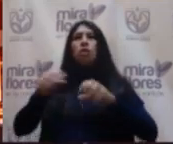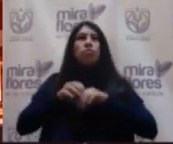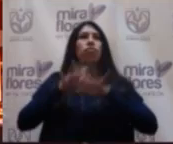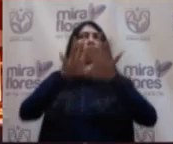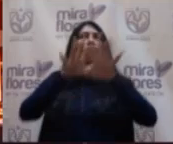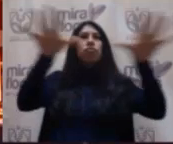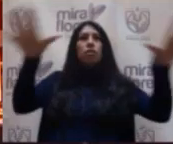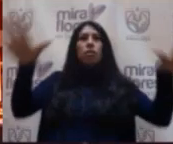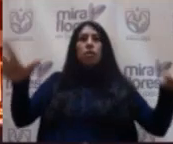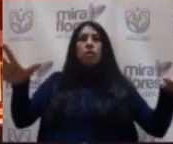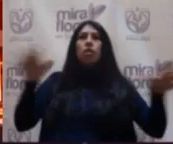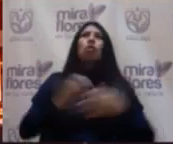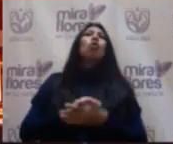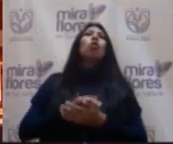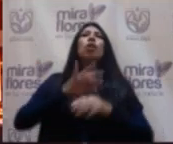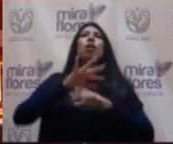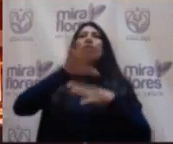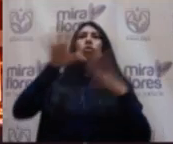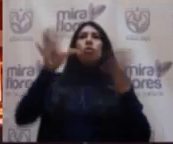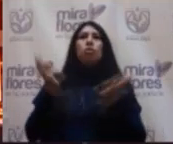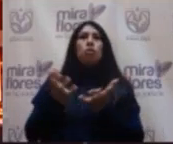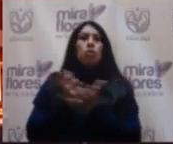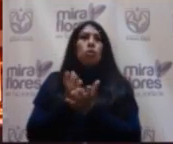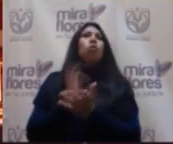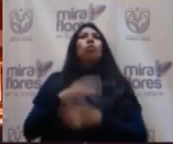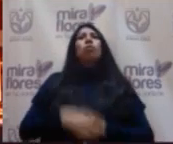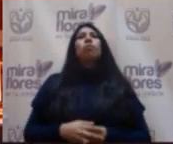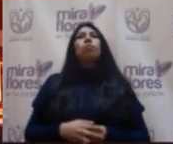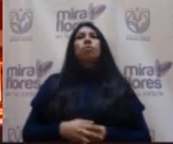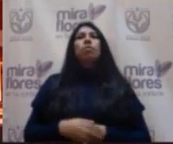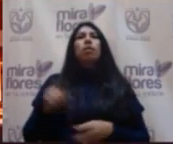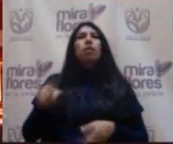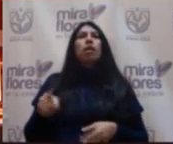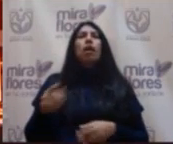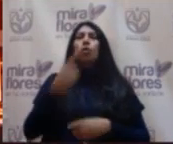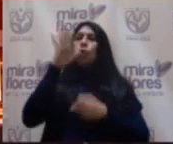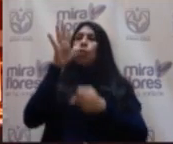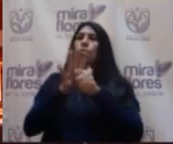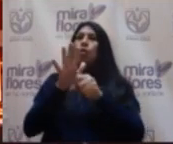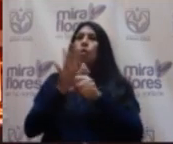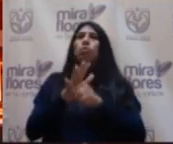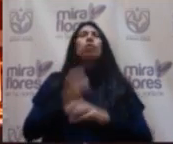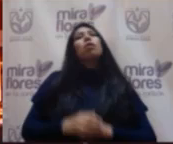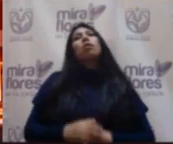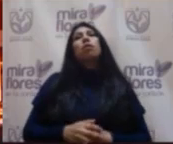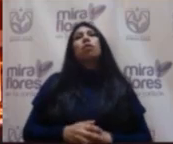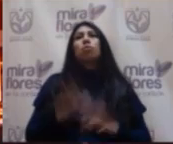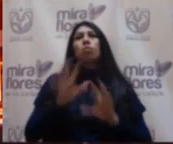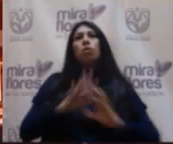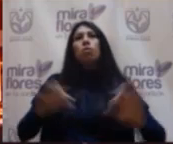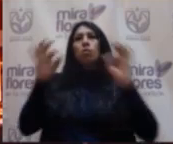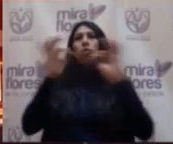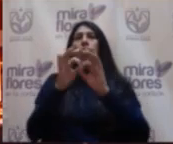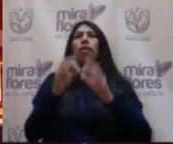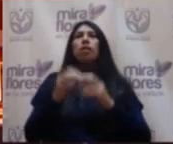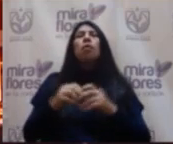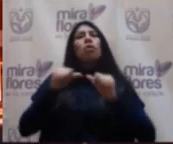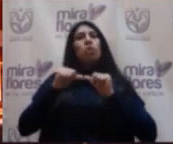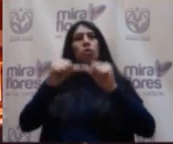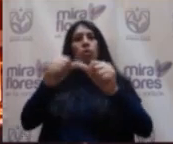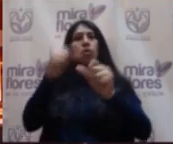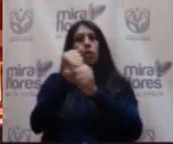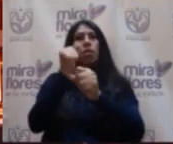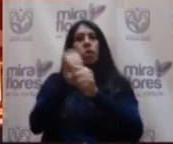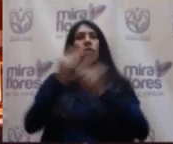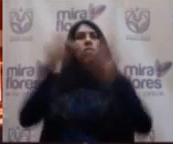más global, y hay un compromiso muy grande de parte de la Municipalidad de Miraflores para seguir trabajando por el tema